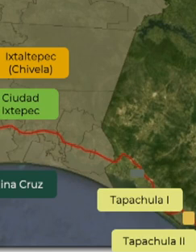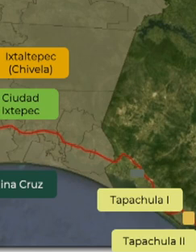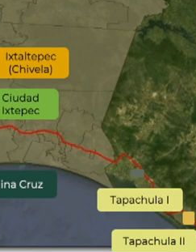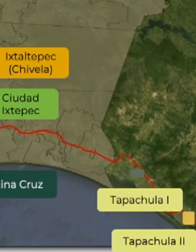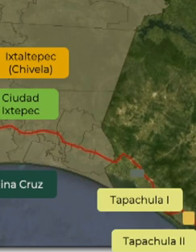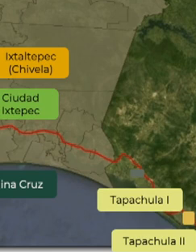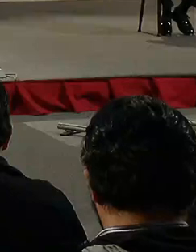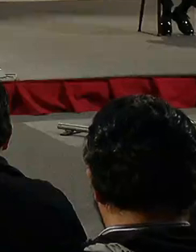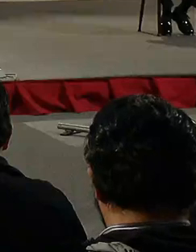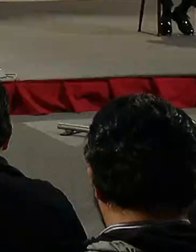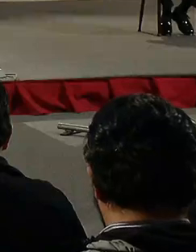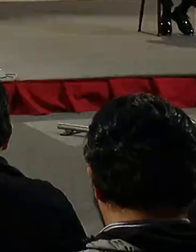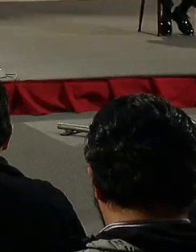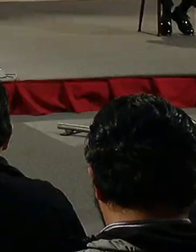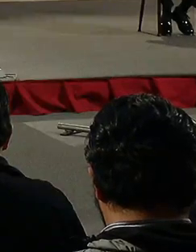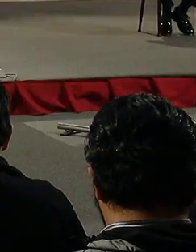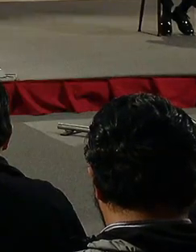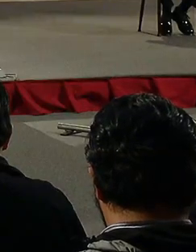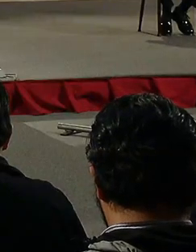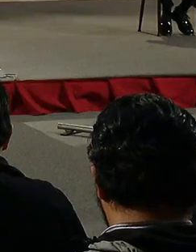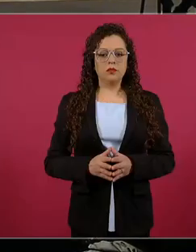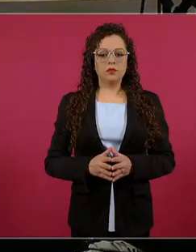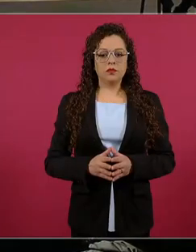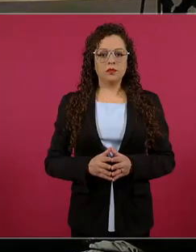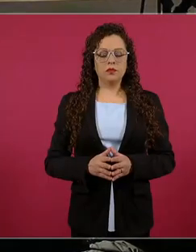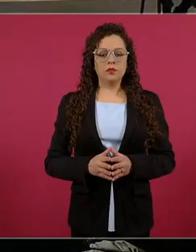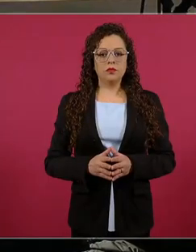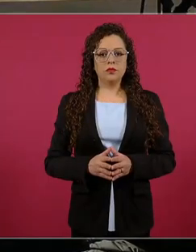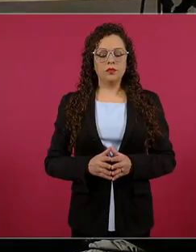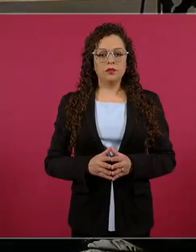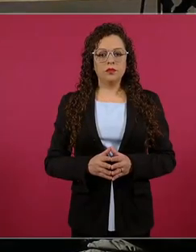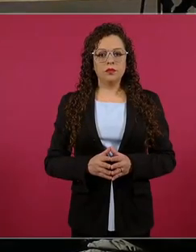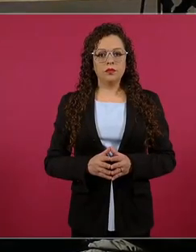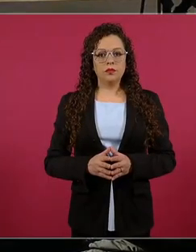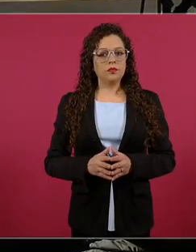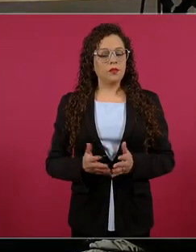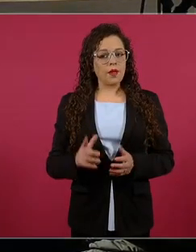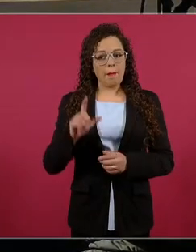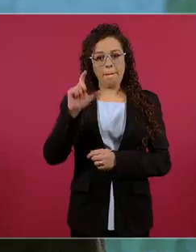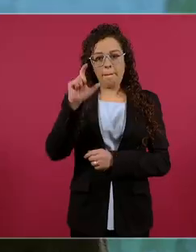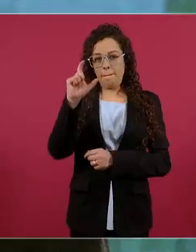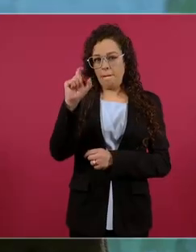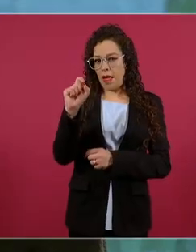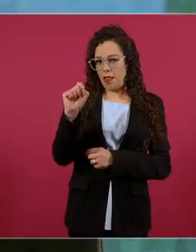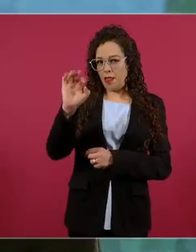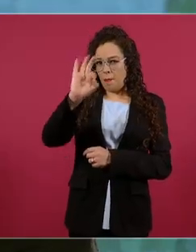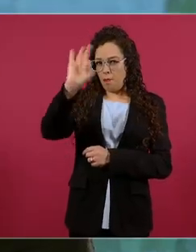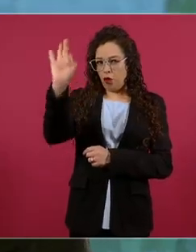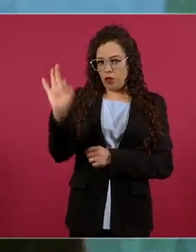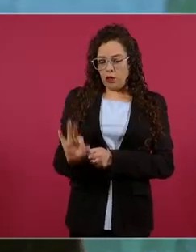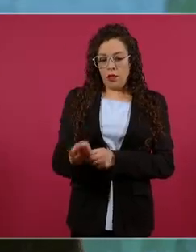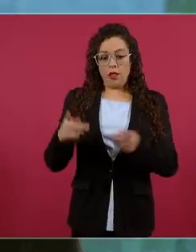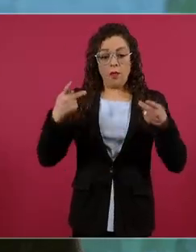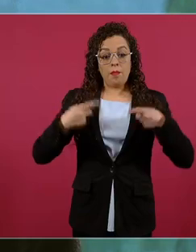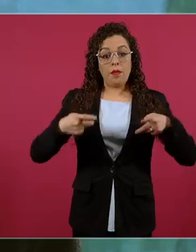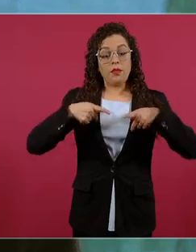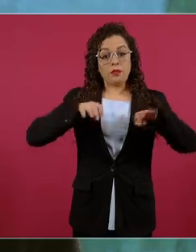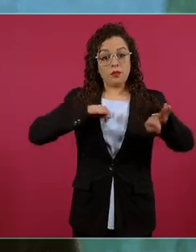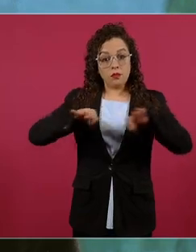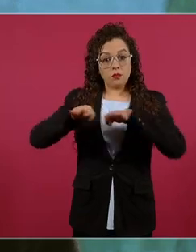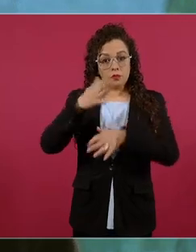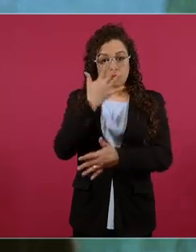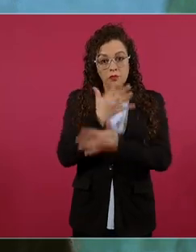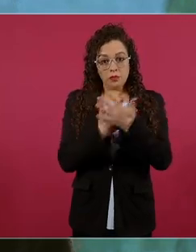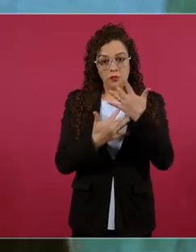han puesto suficientes candados en las bases de licitación para que al menos el 20% de la mano de obra que se va a